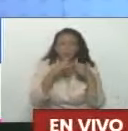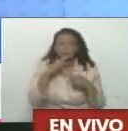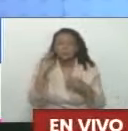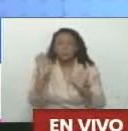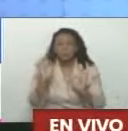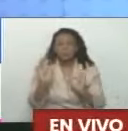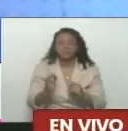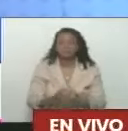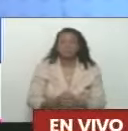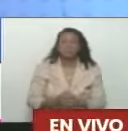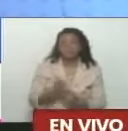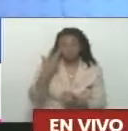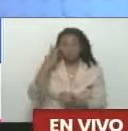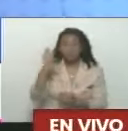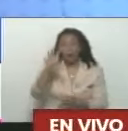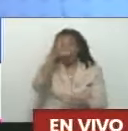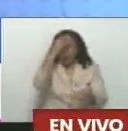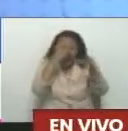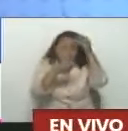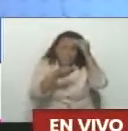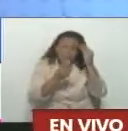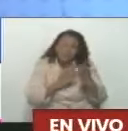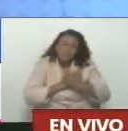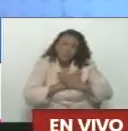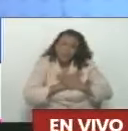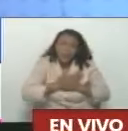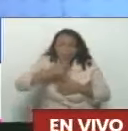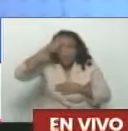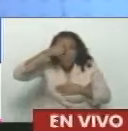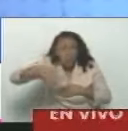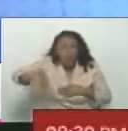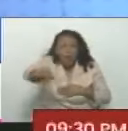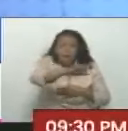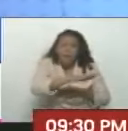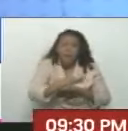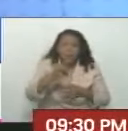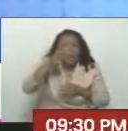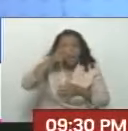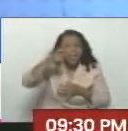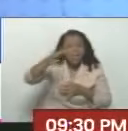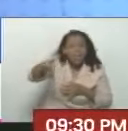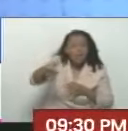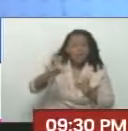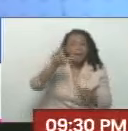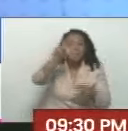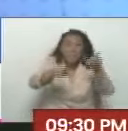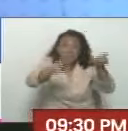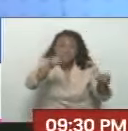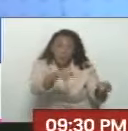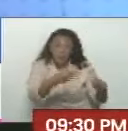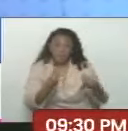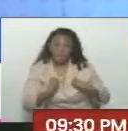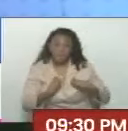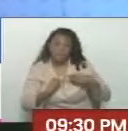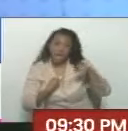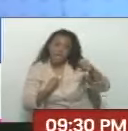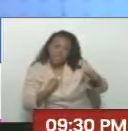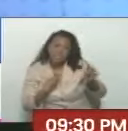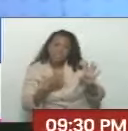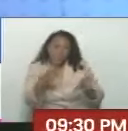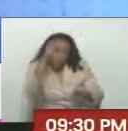realmente aprendí a apreciar, a querer mucho esos pueblos, Cumare de la Costa. La gente,